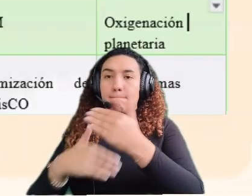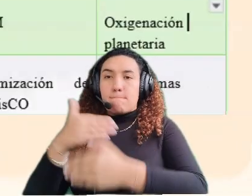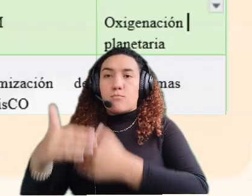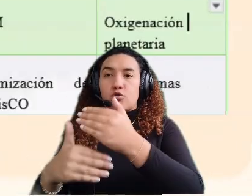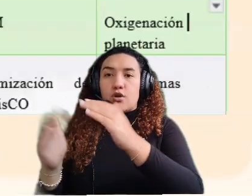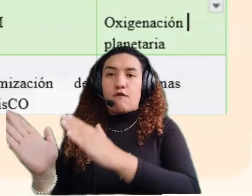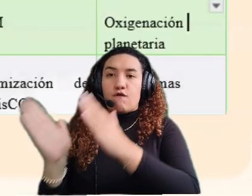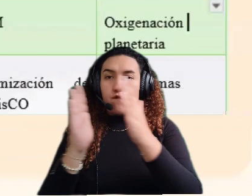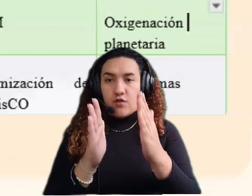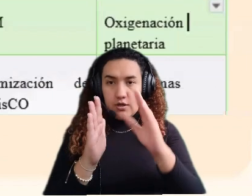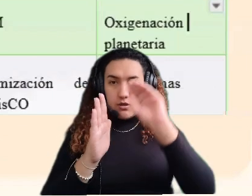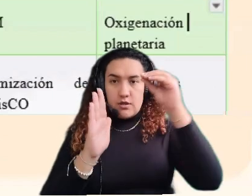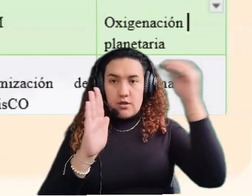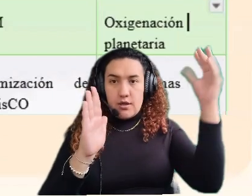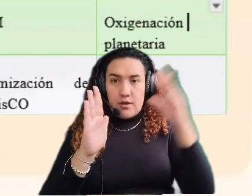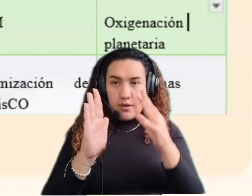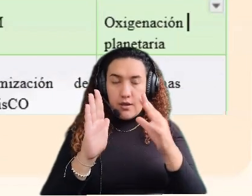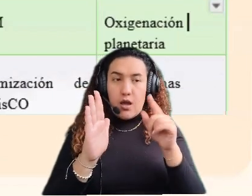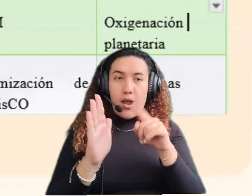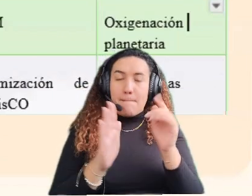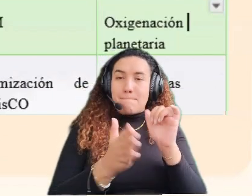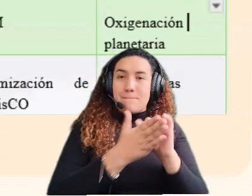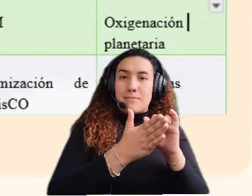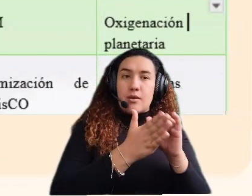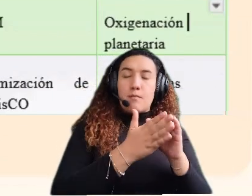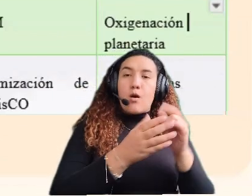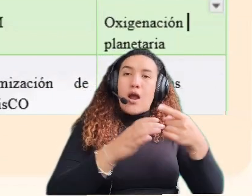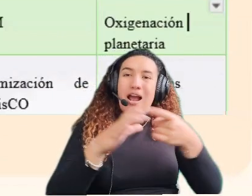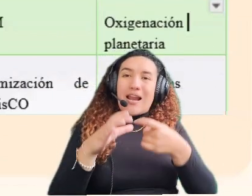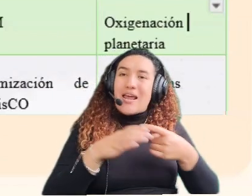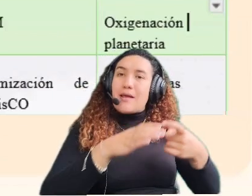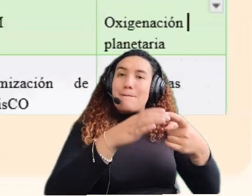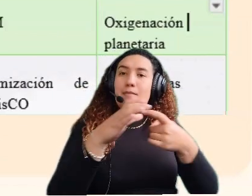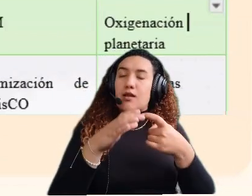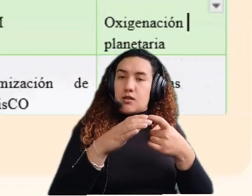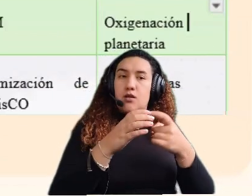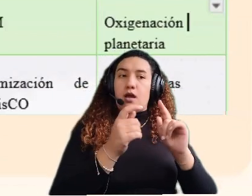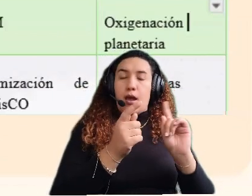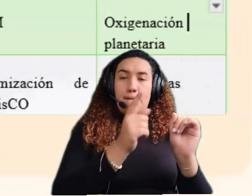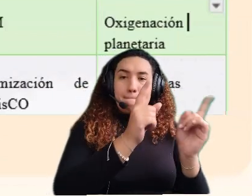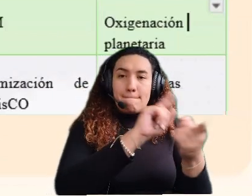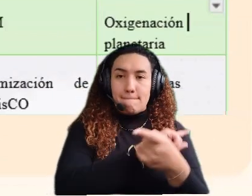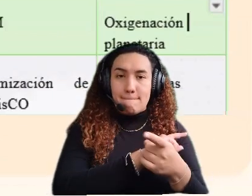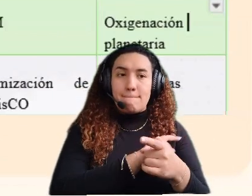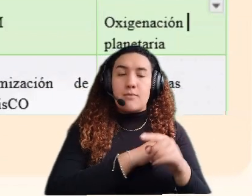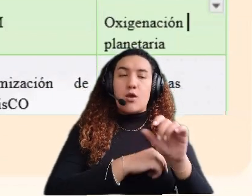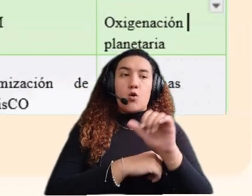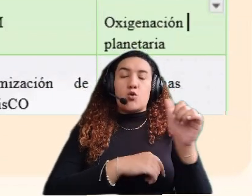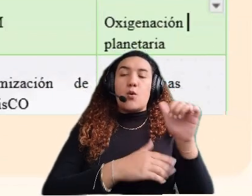procesos de fase luminosa, de ciclo de Calvin, MSC, migración de cloroplastos y